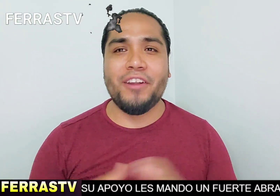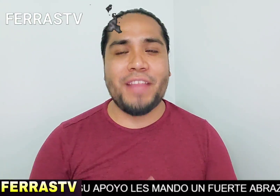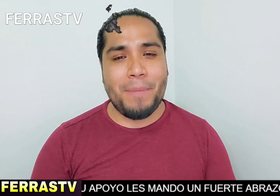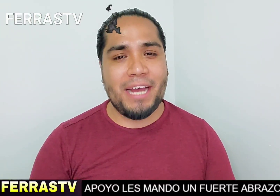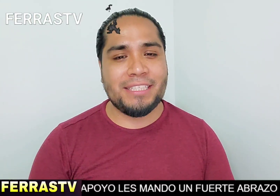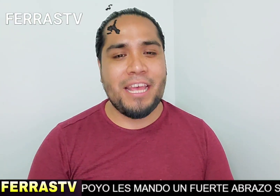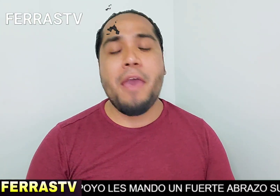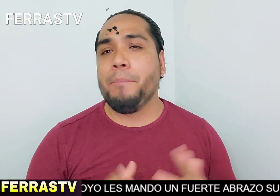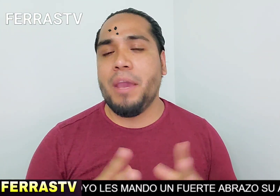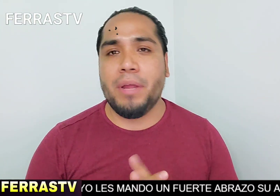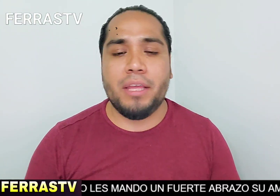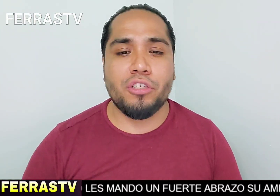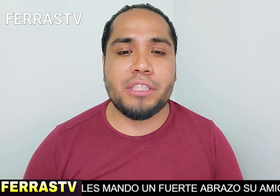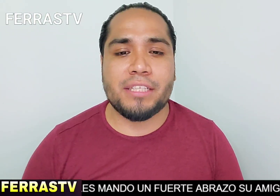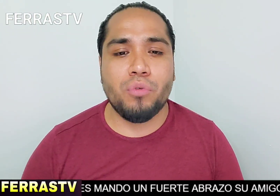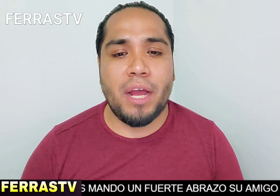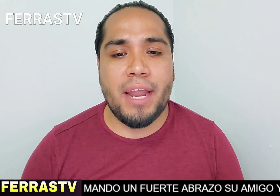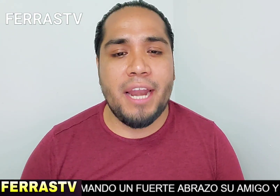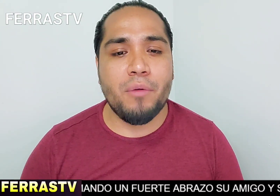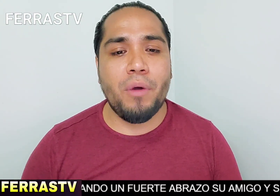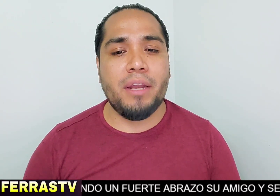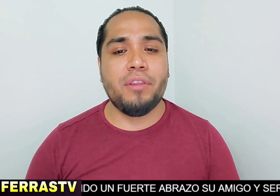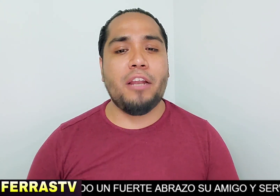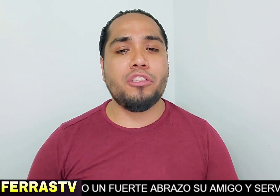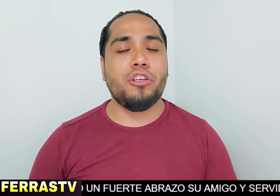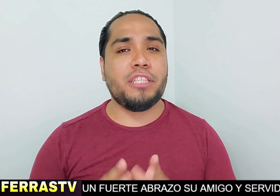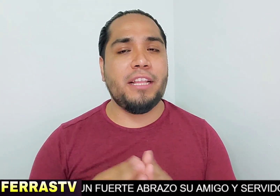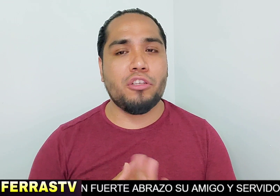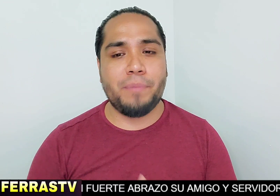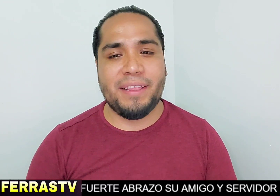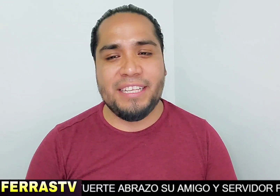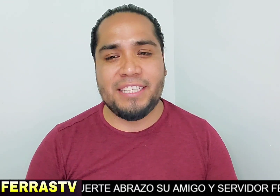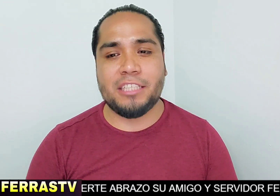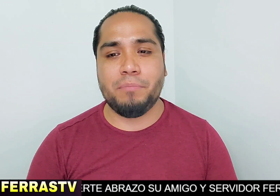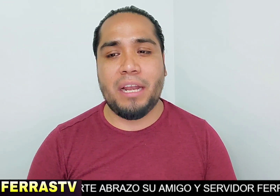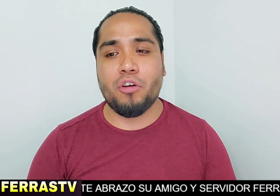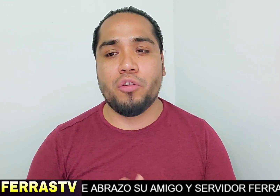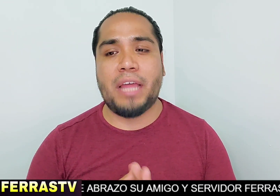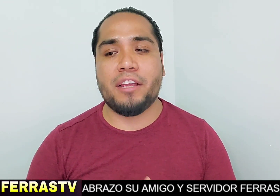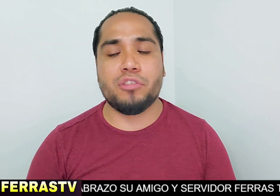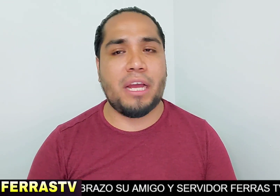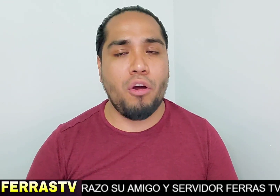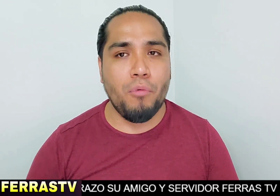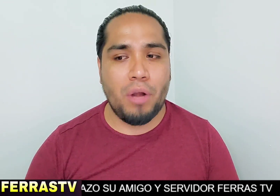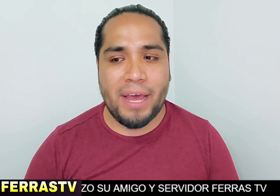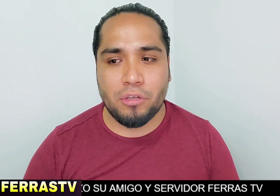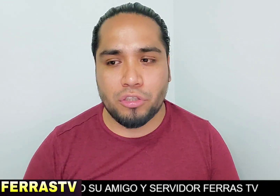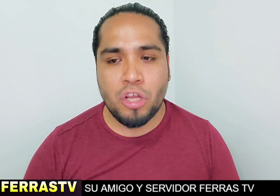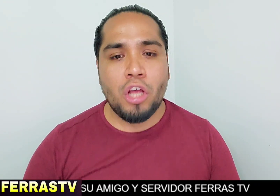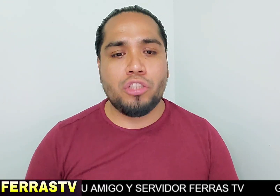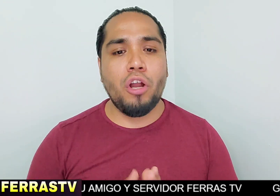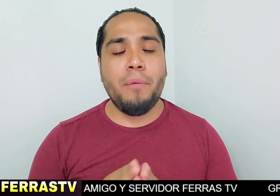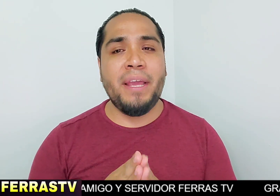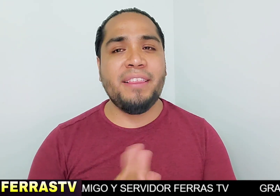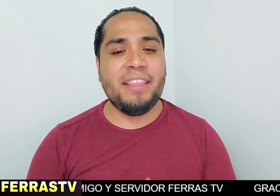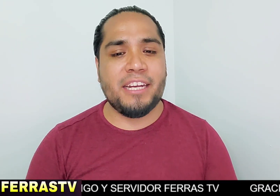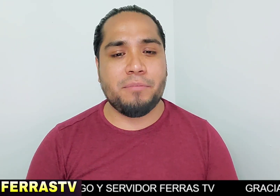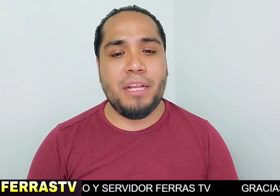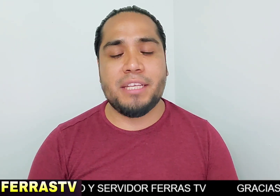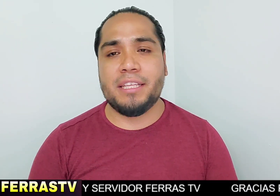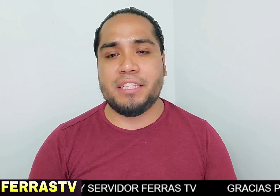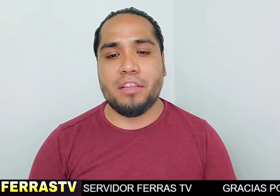con otra nota más. Bienvenidos a su canal y bueno, de los 226.000 contagios acumulados, solo